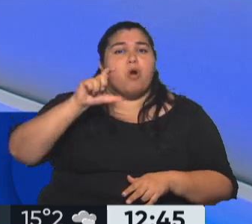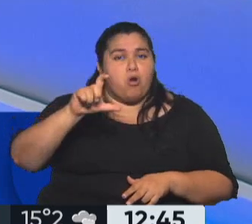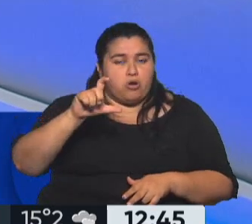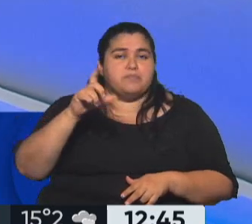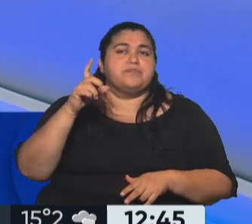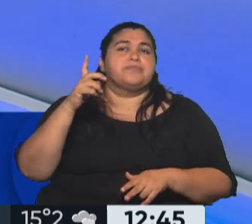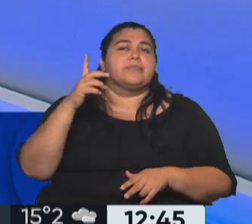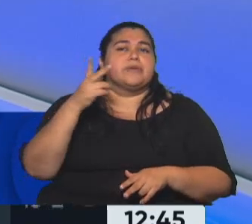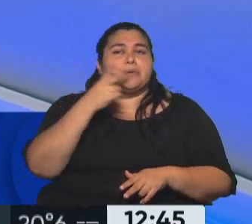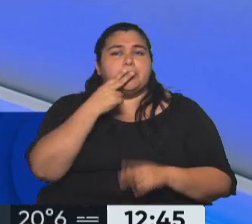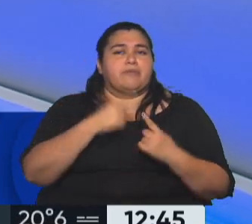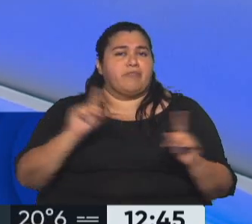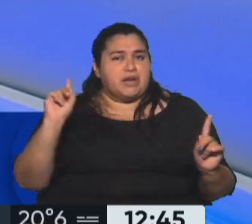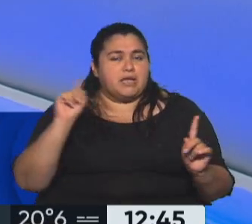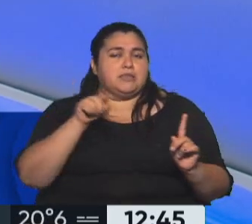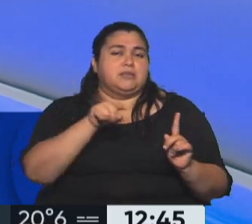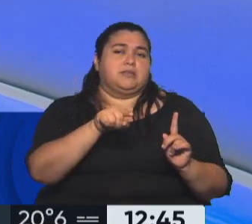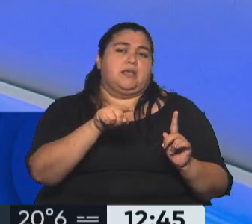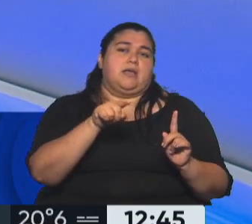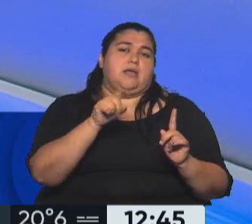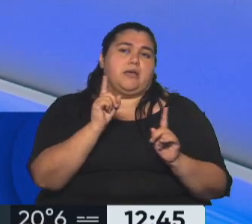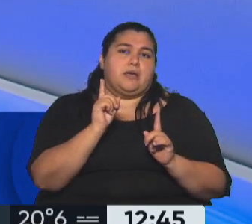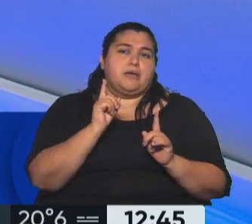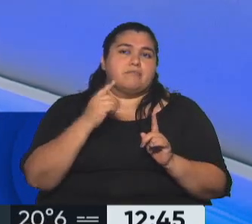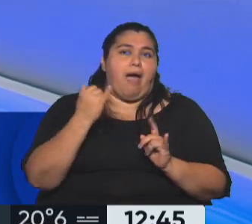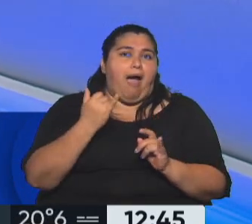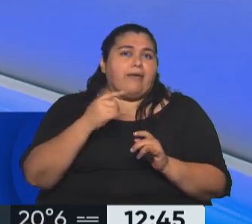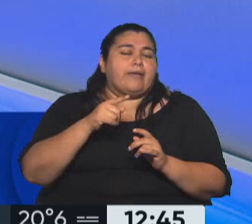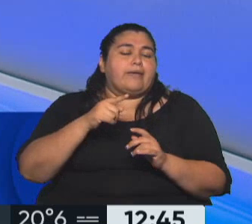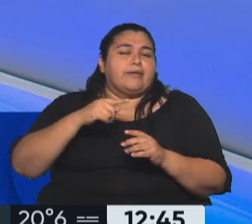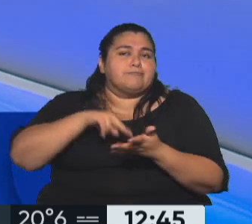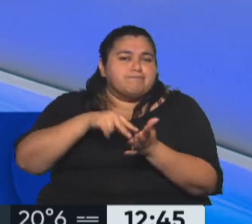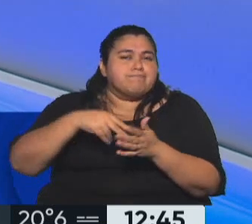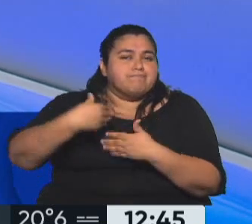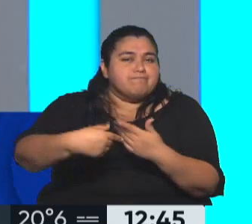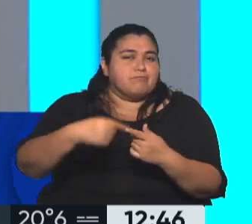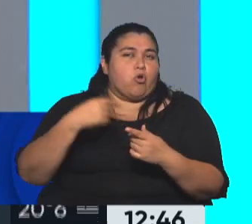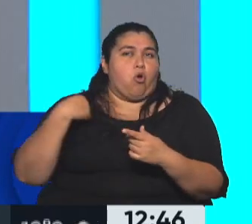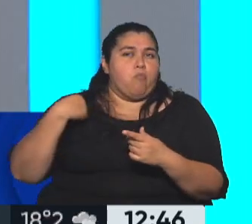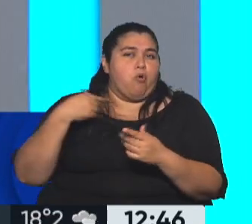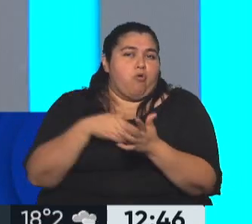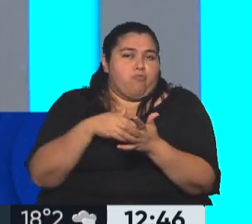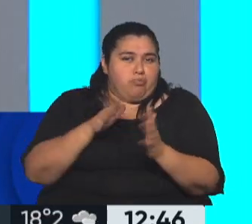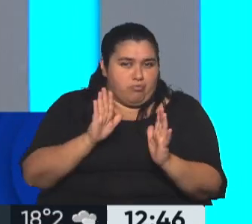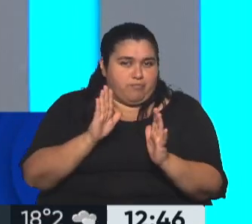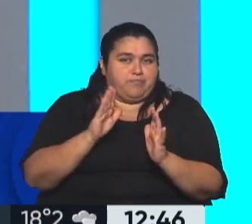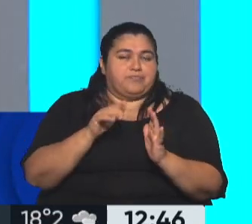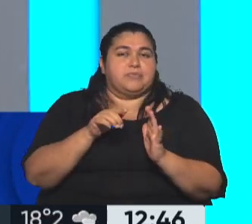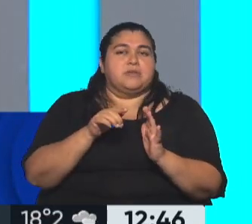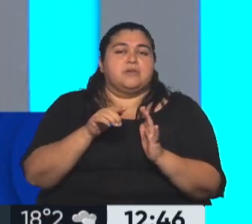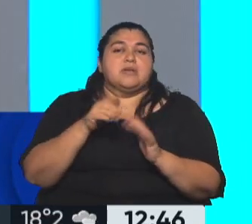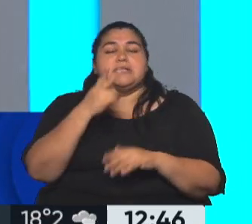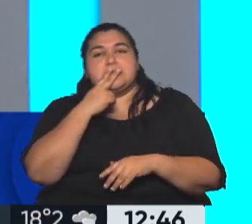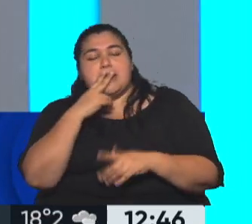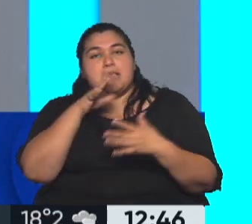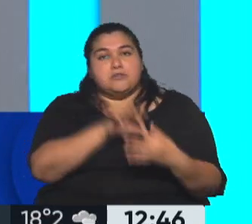más crónica, más persistente, no hay tanta reversibilidad y está asociada, tanto sea al